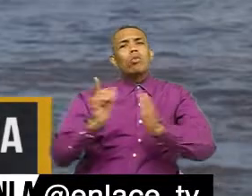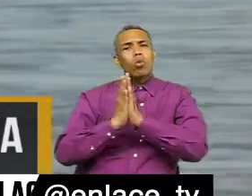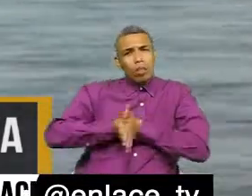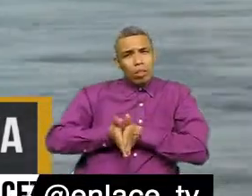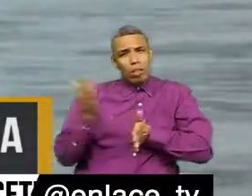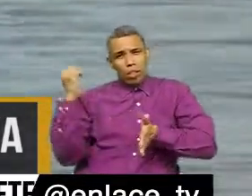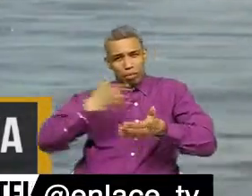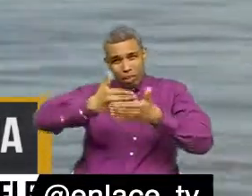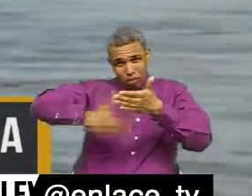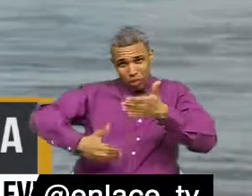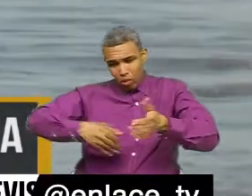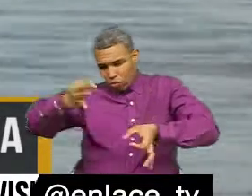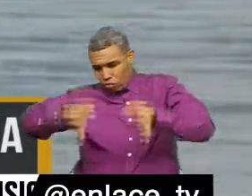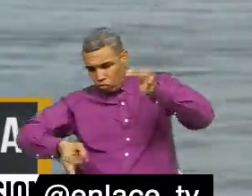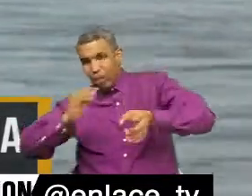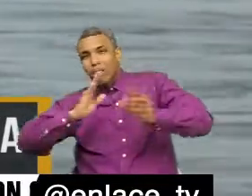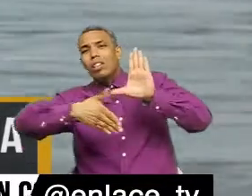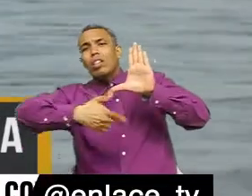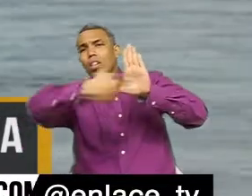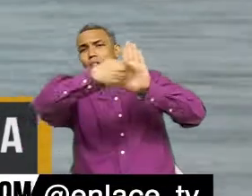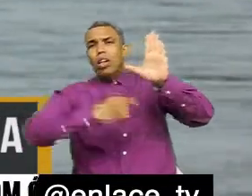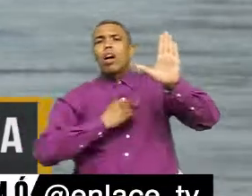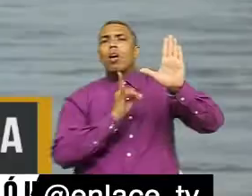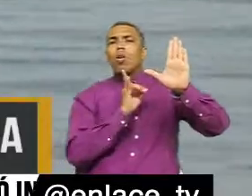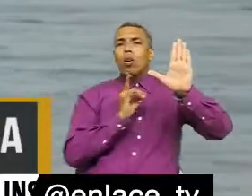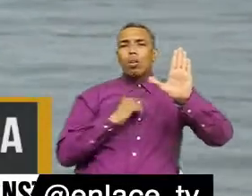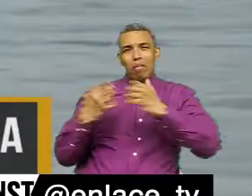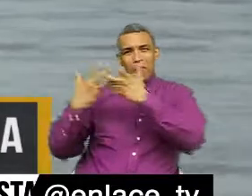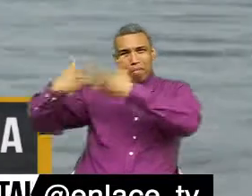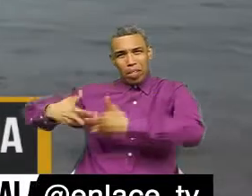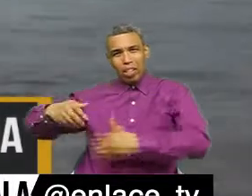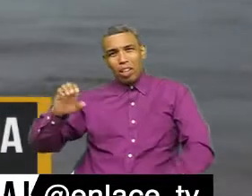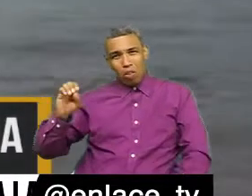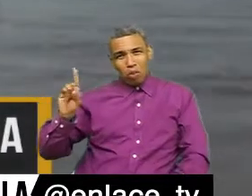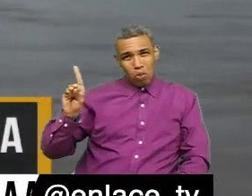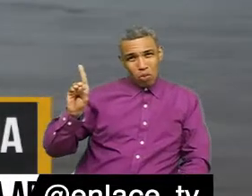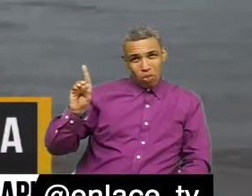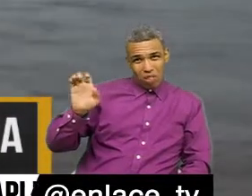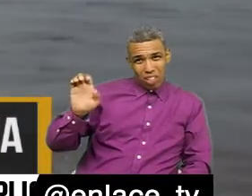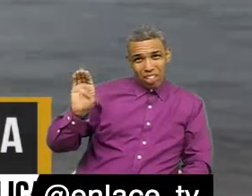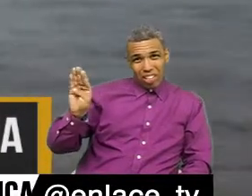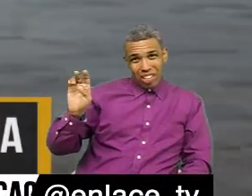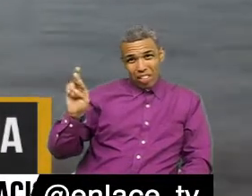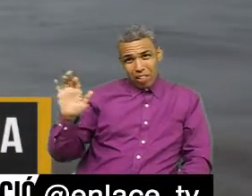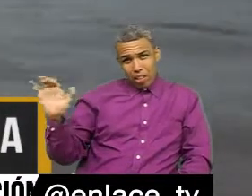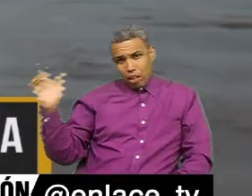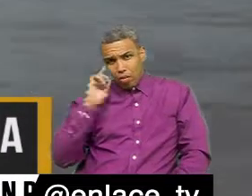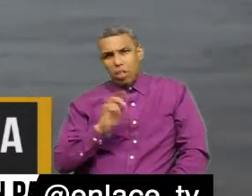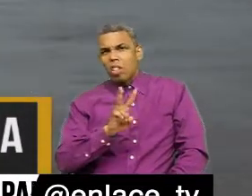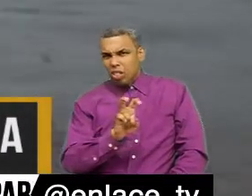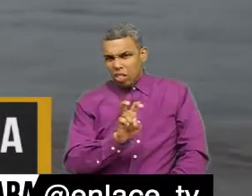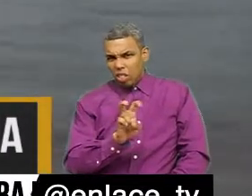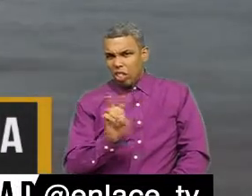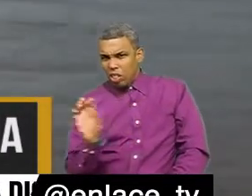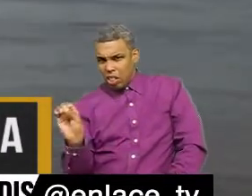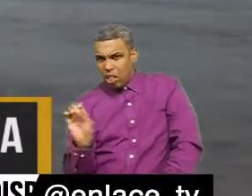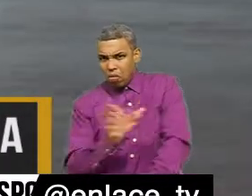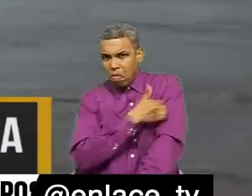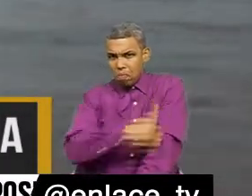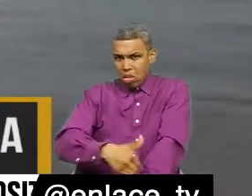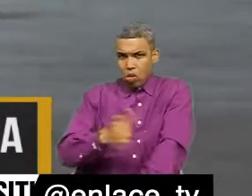de Justicia de Estados Unidos, la constructora Odebrecht pagó aproximadamente 788 millones de dólares en sobornos en 12